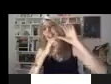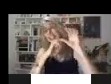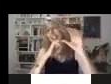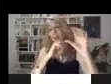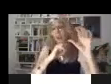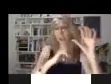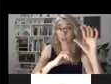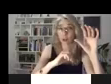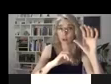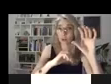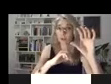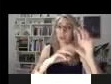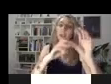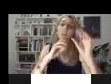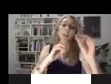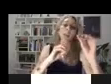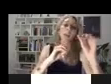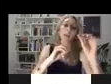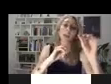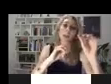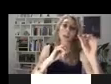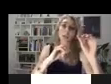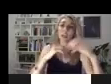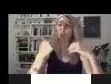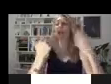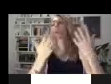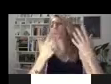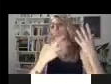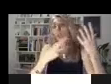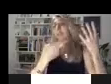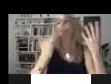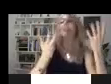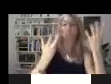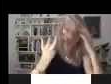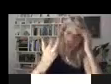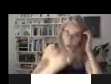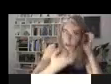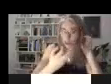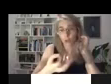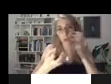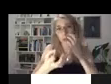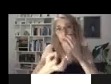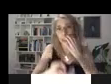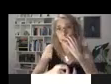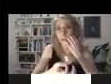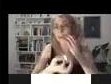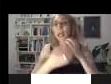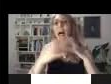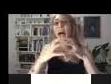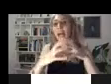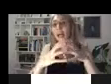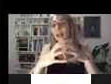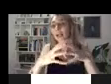pagar en ese contexto y lo que nosotros decimos, por decirlo de alguna manera,